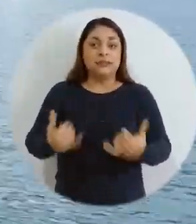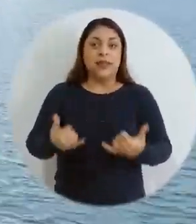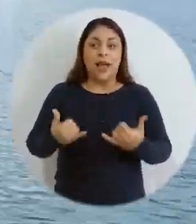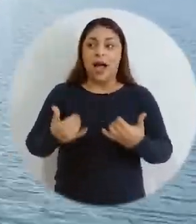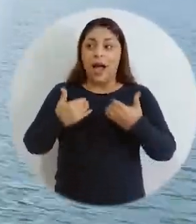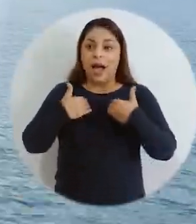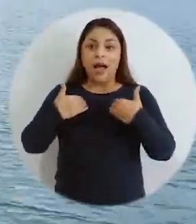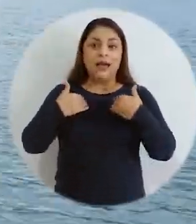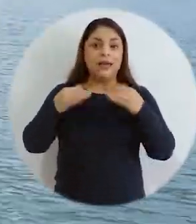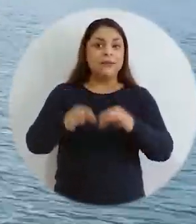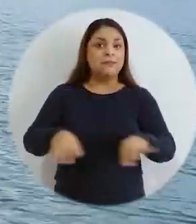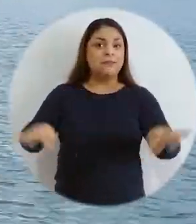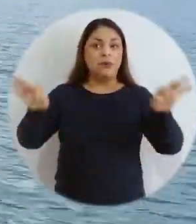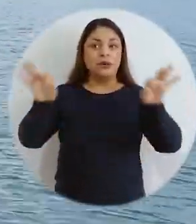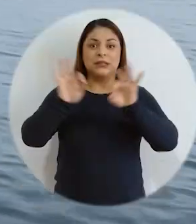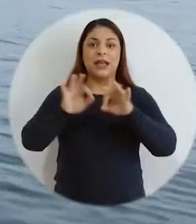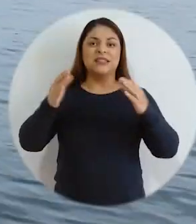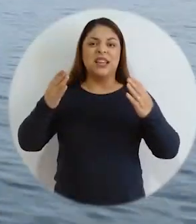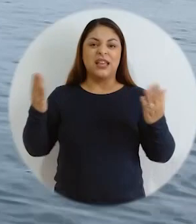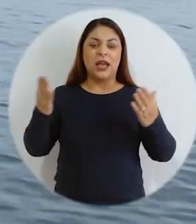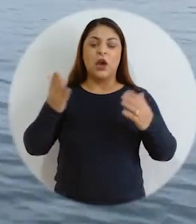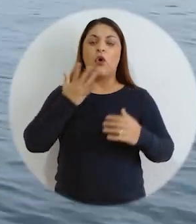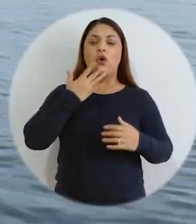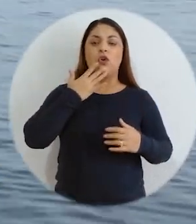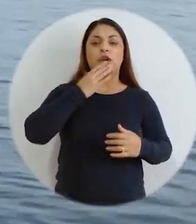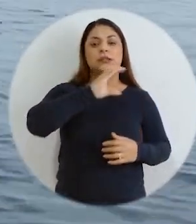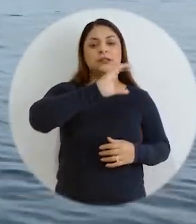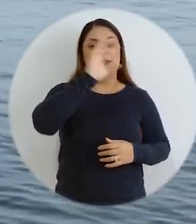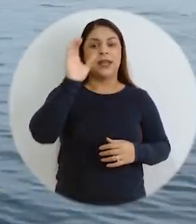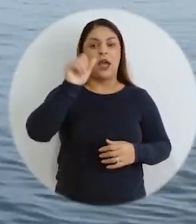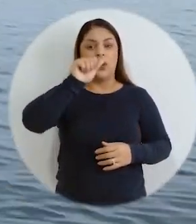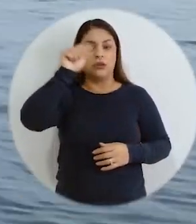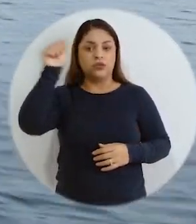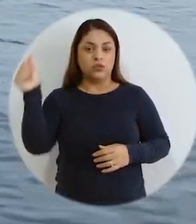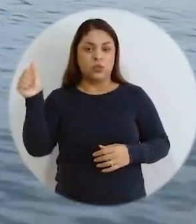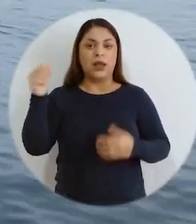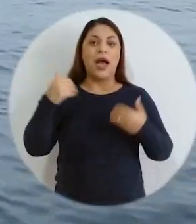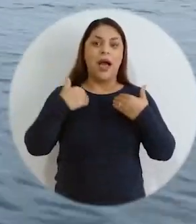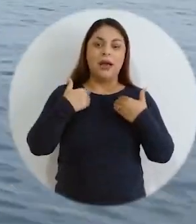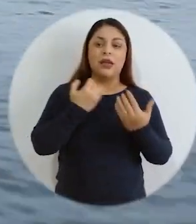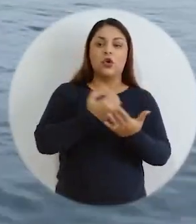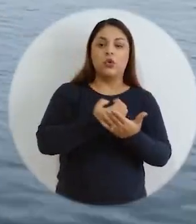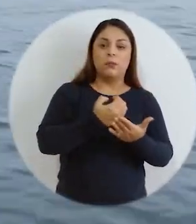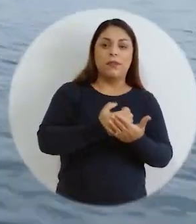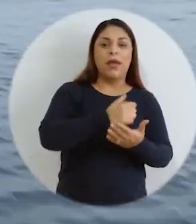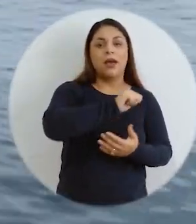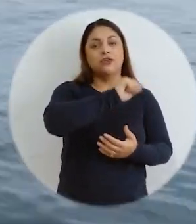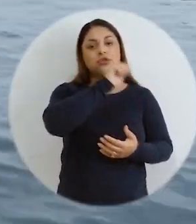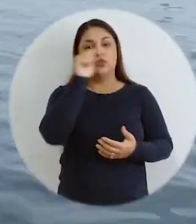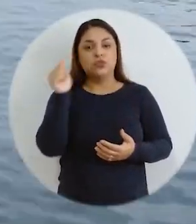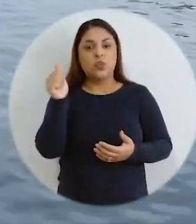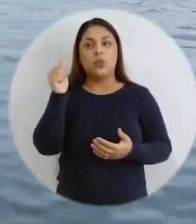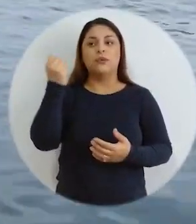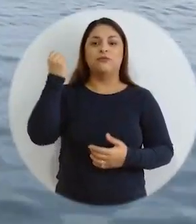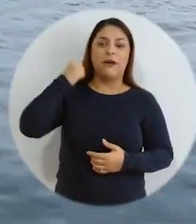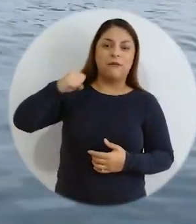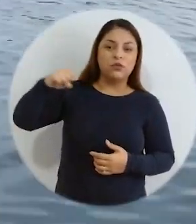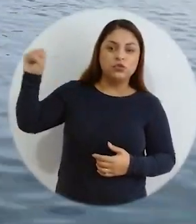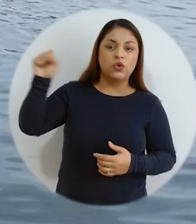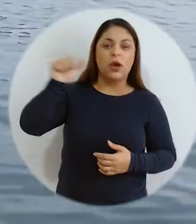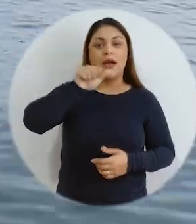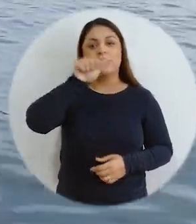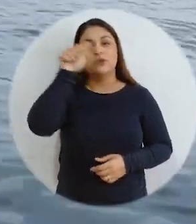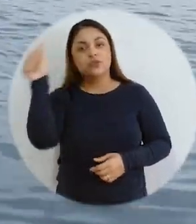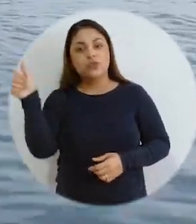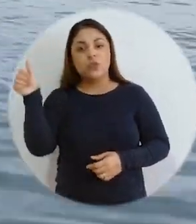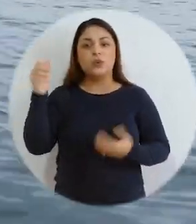esta importancia o esta tendencia hacia lo azul. Y entonces tenemos la revolución azul, la economía azul,